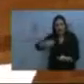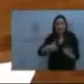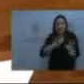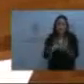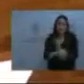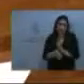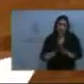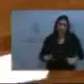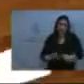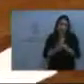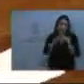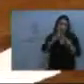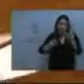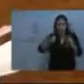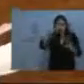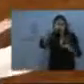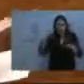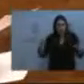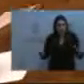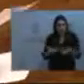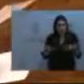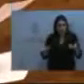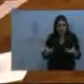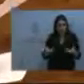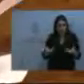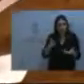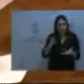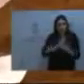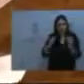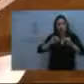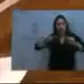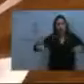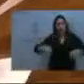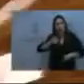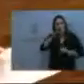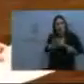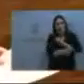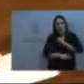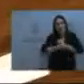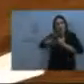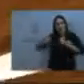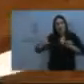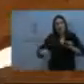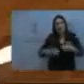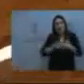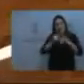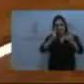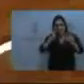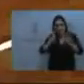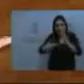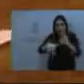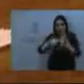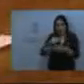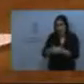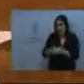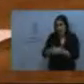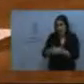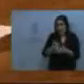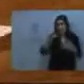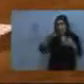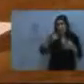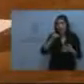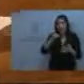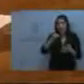con respecto a los pacientes urgentes, desde el acuerdo del 1 de agosto del 2006 es efectivo cuando se firmó